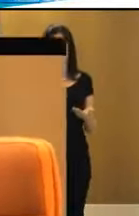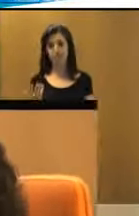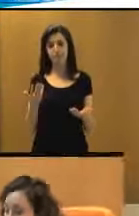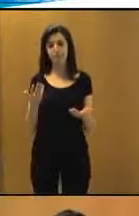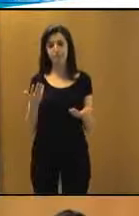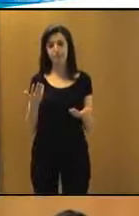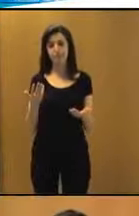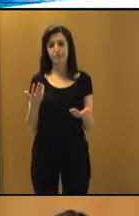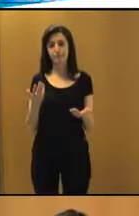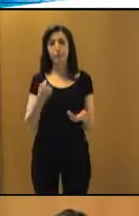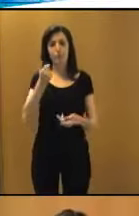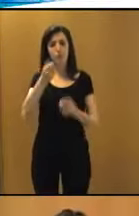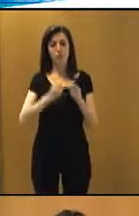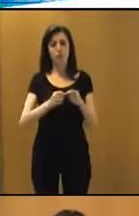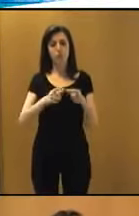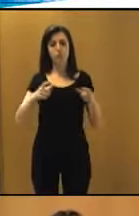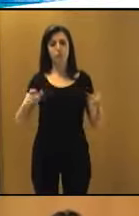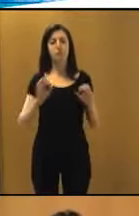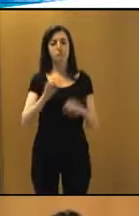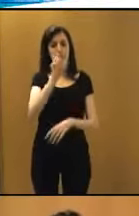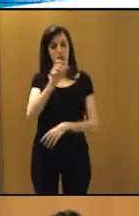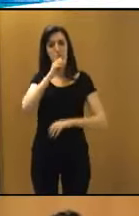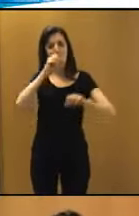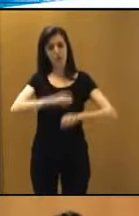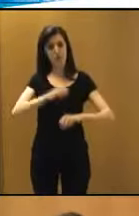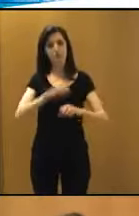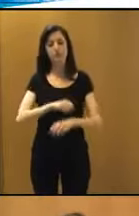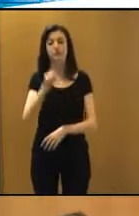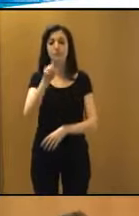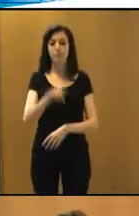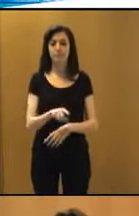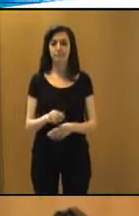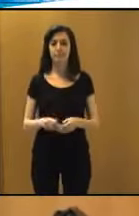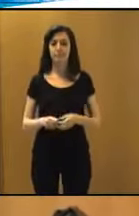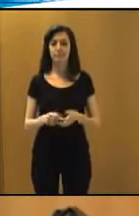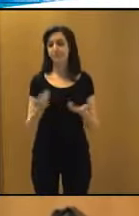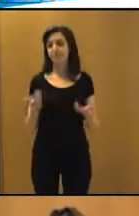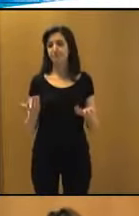eso, es una tendencia en ascenso también para las personas mayores.